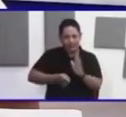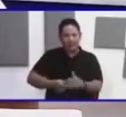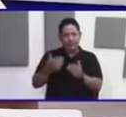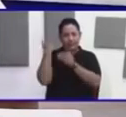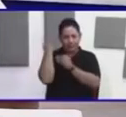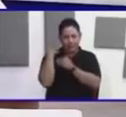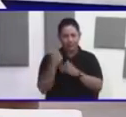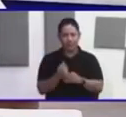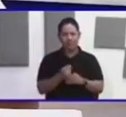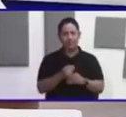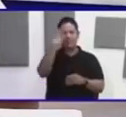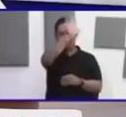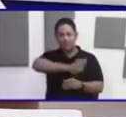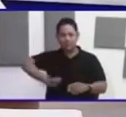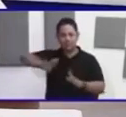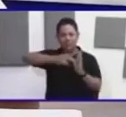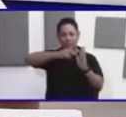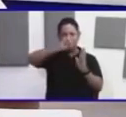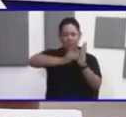normas nacionales, sino a las territoriales.